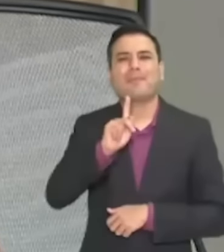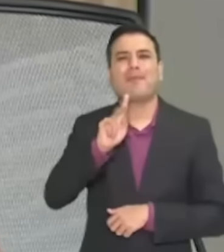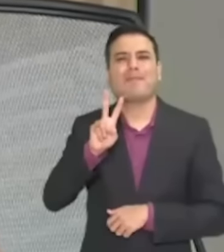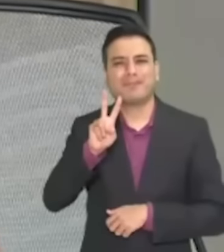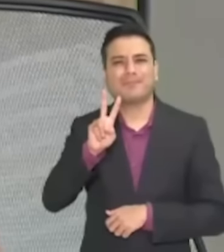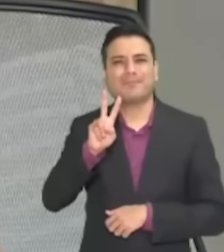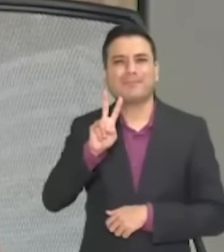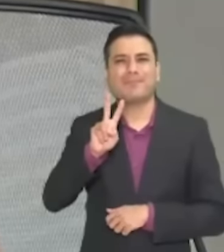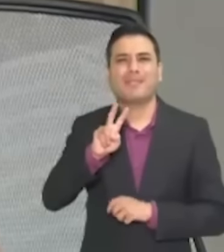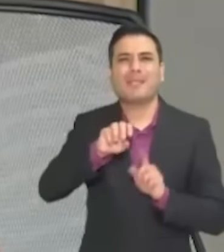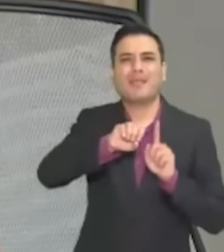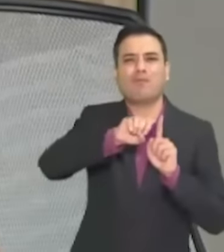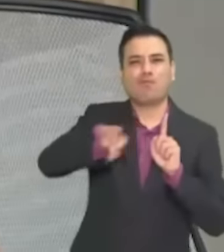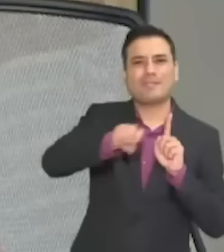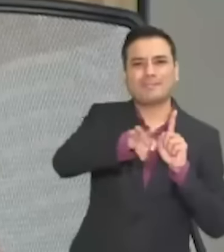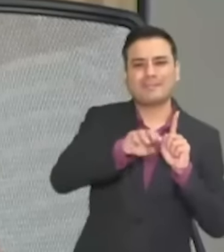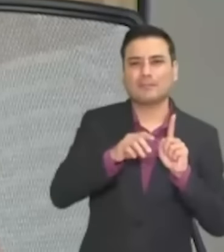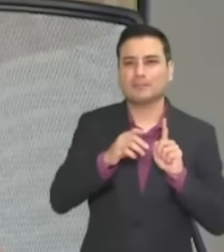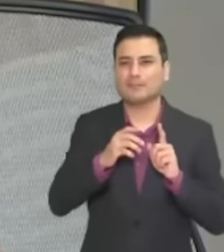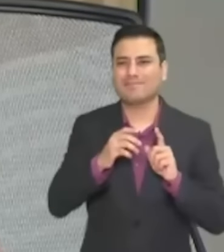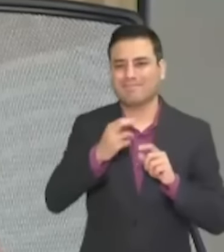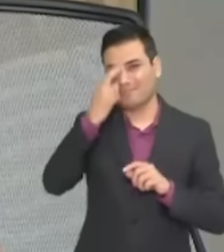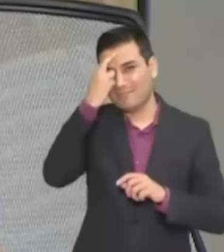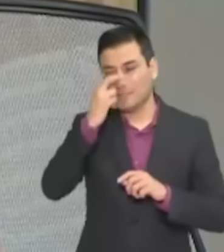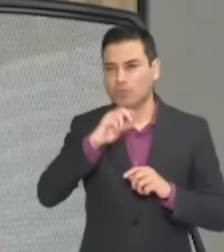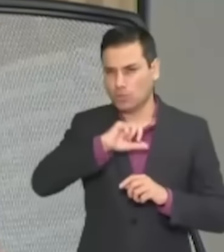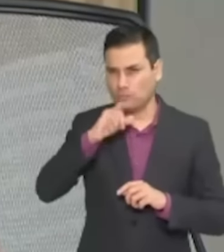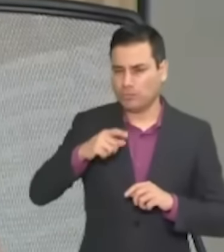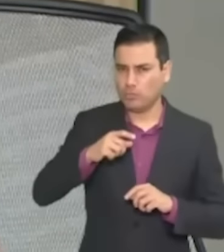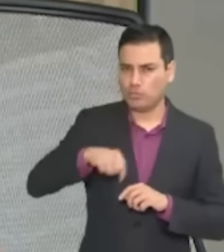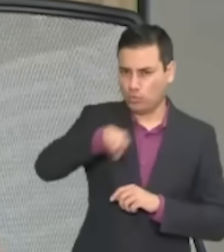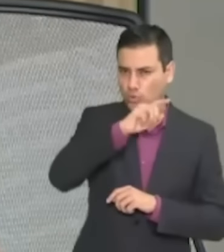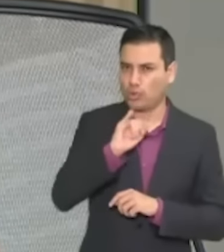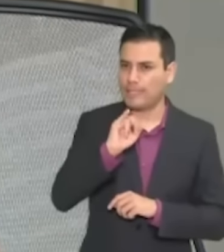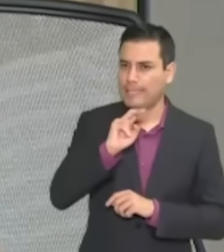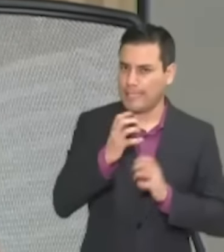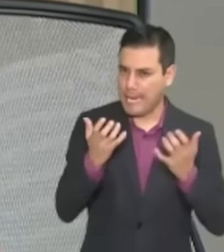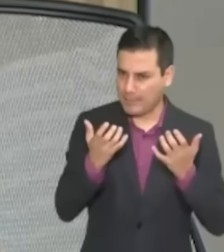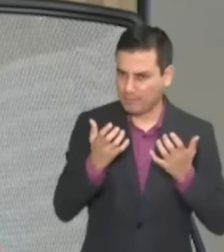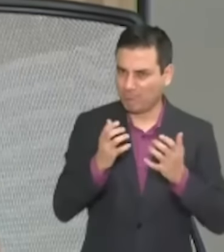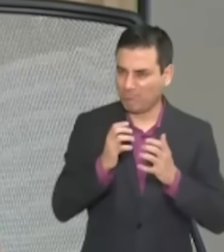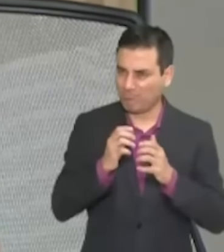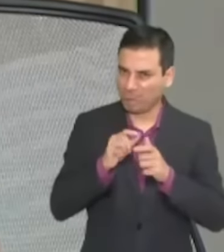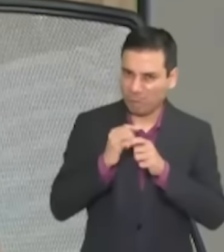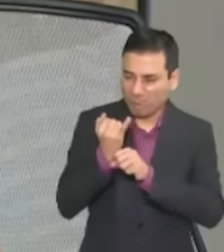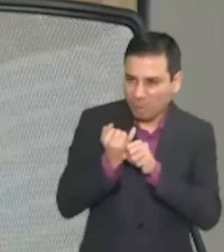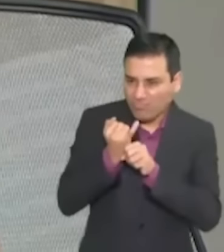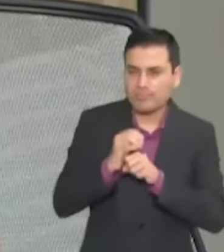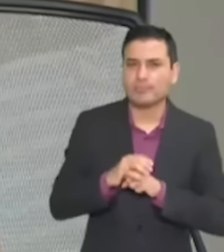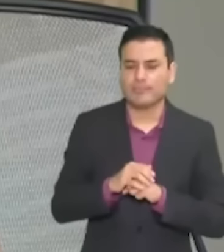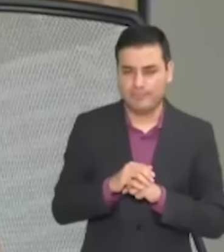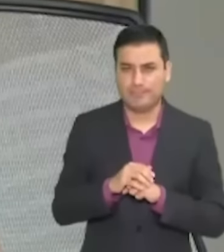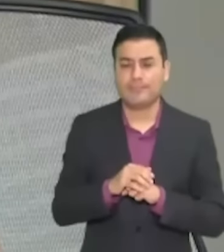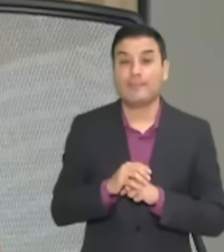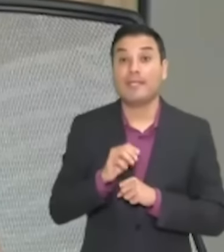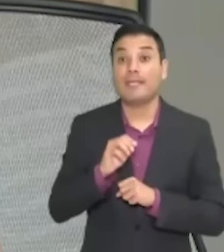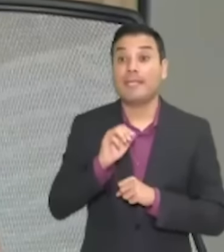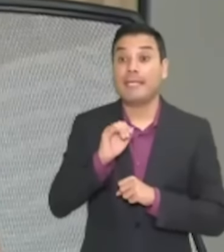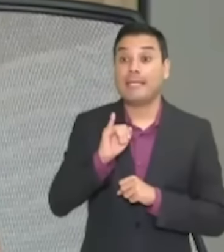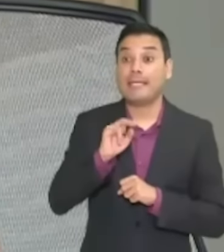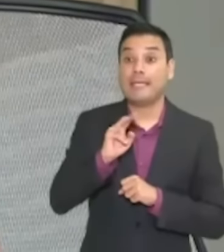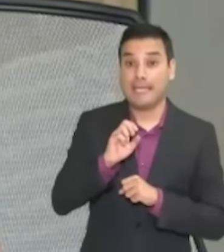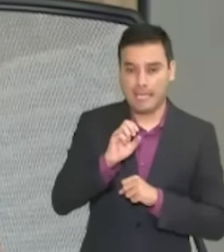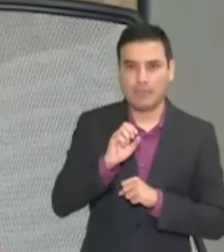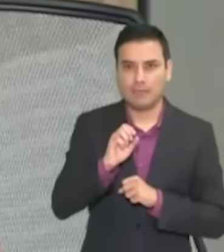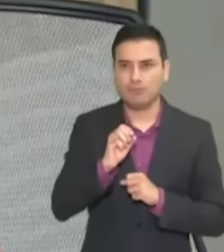Ahí se actuó de inmediato de manera oficiosa. Horas siguientes de que se empezó a actuar de manera oficiosa en el Instituto Nacional Electoral, llegaron